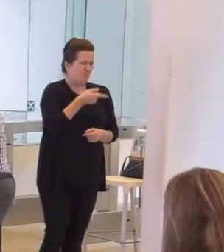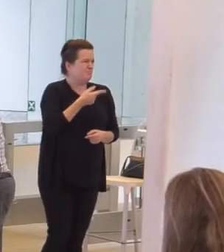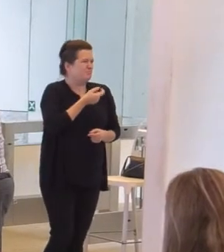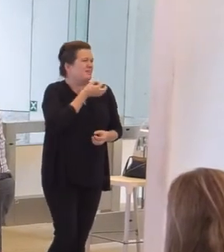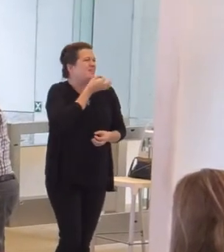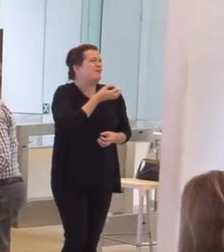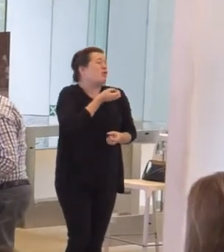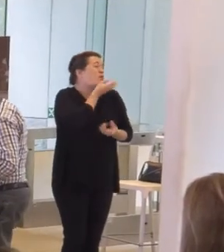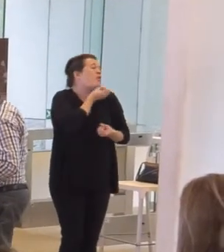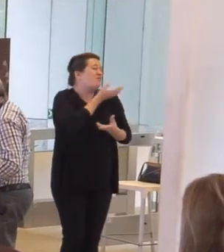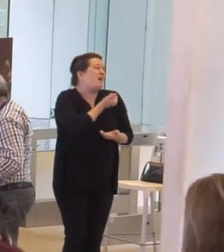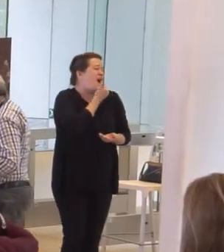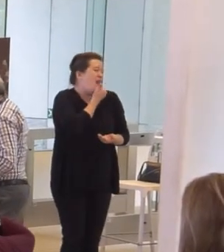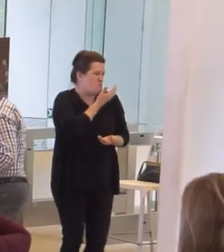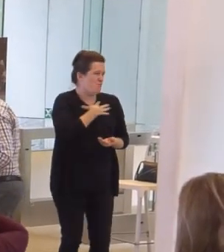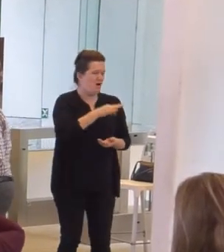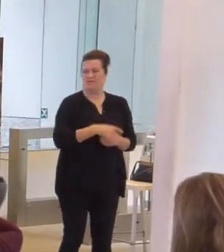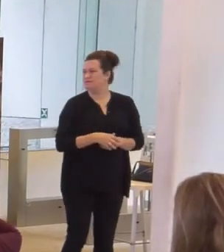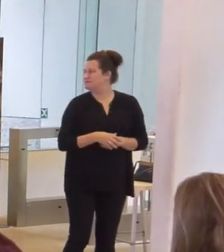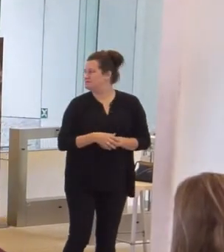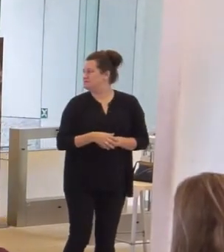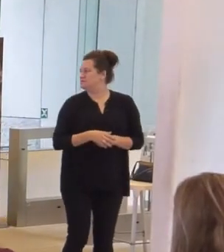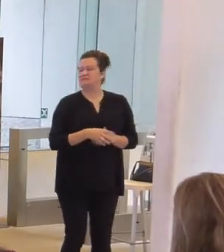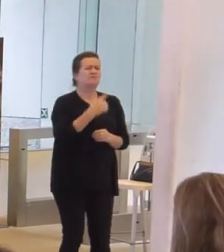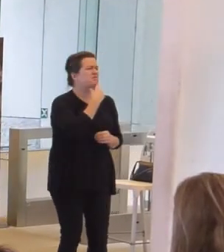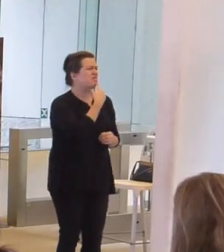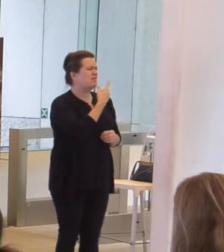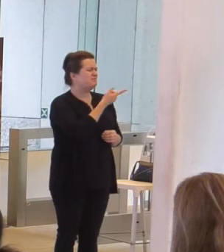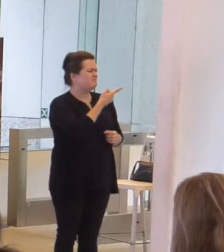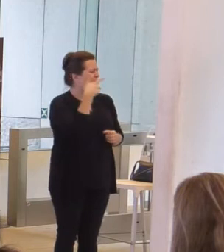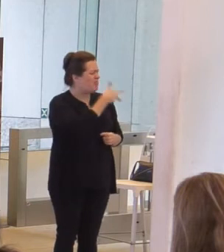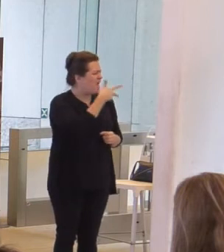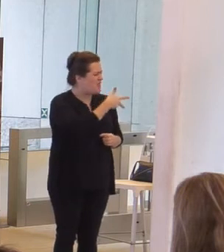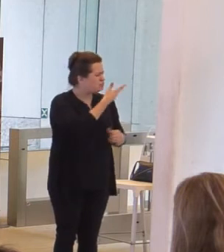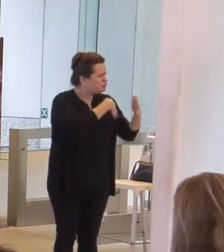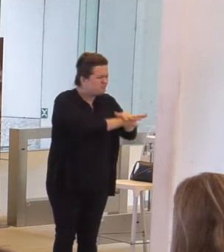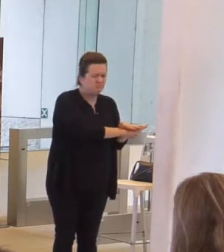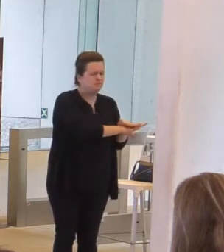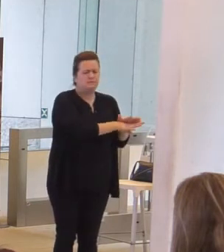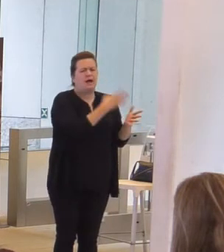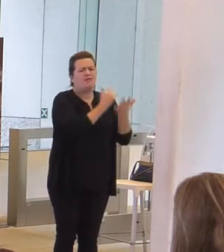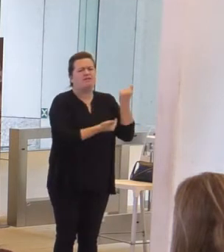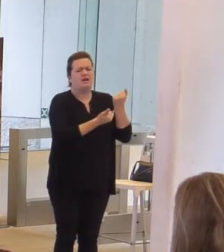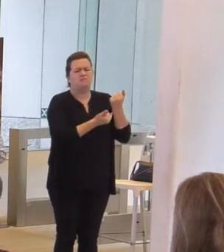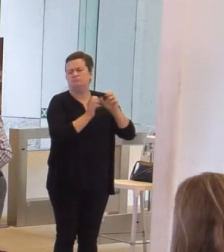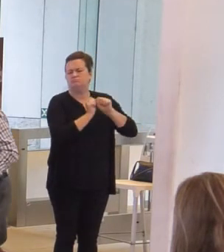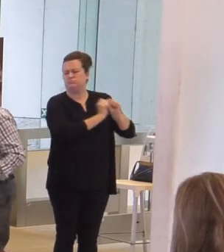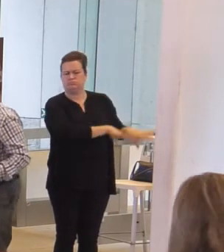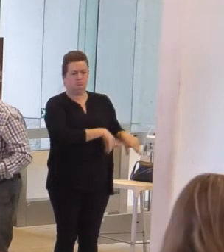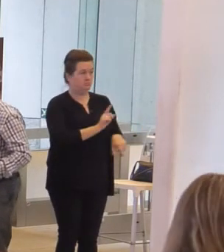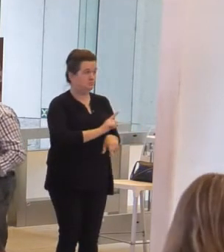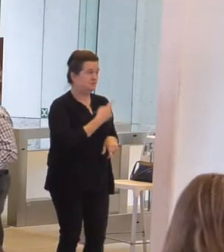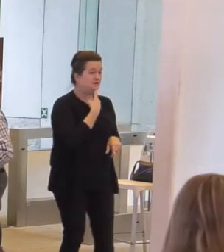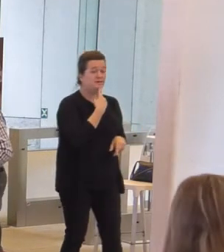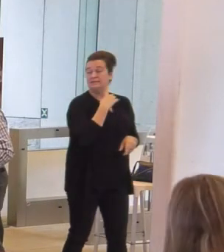Non sei como que se chega a renunciar a ese dereito. Sí, ante las dificultades,